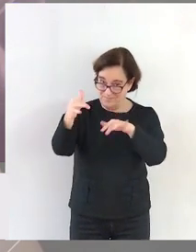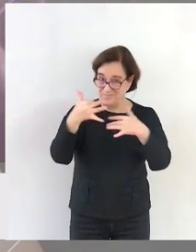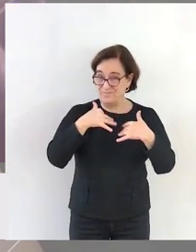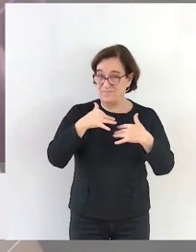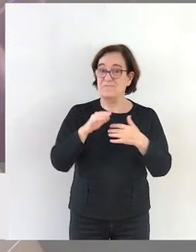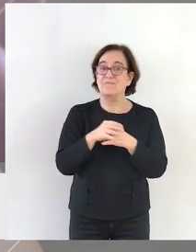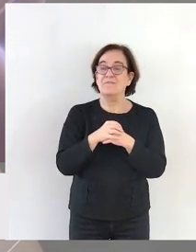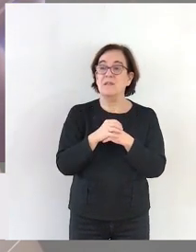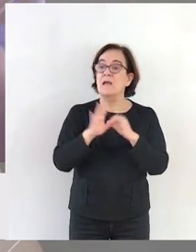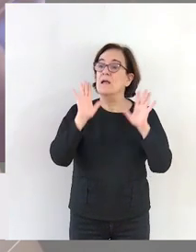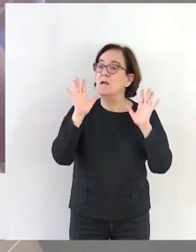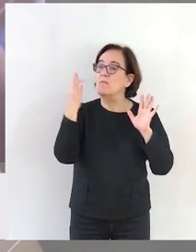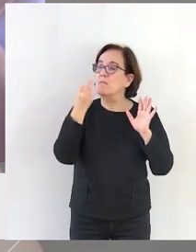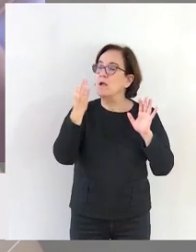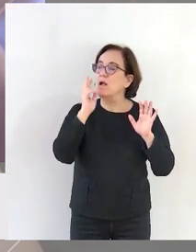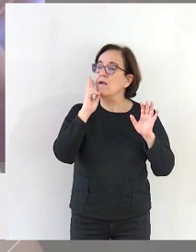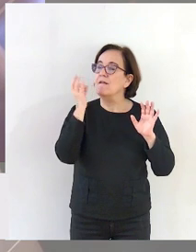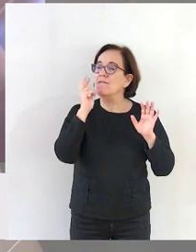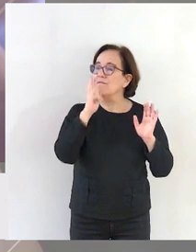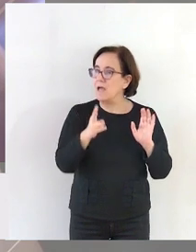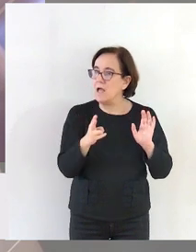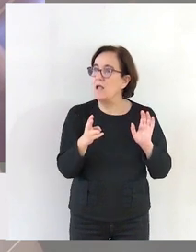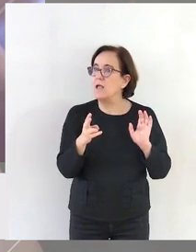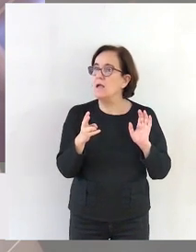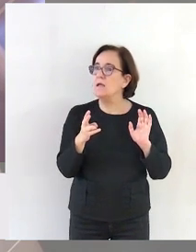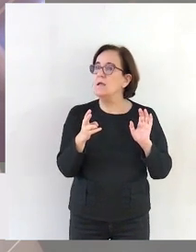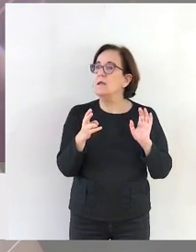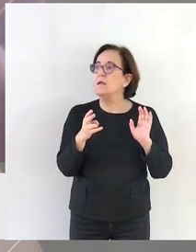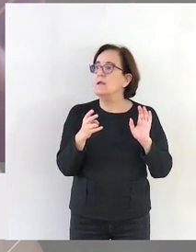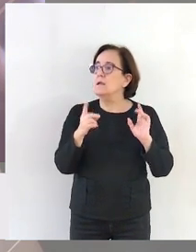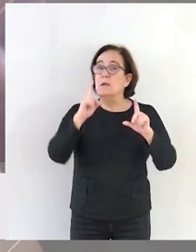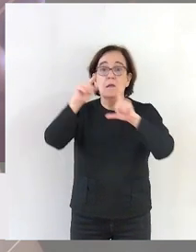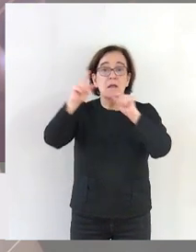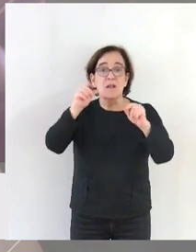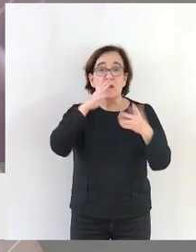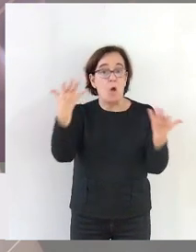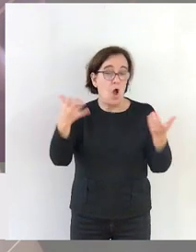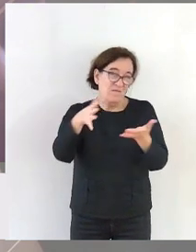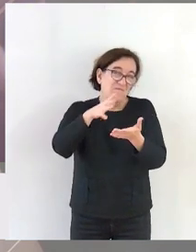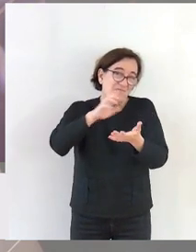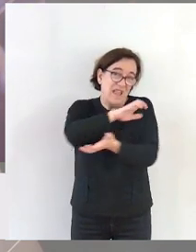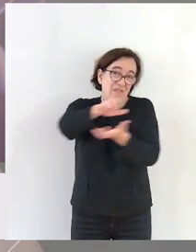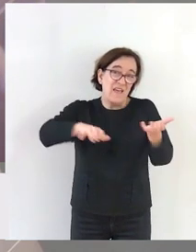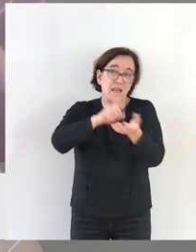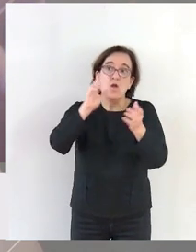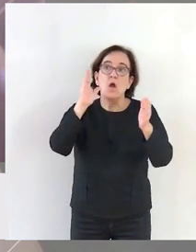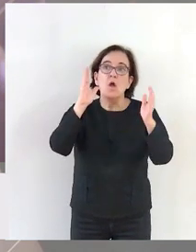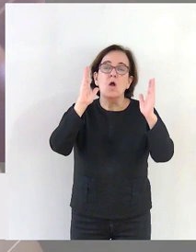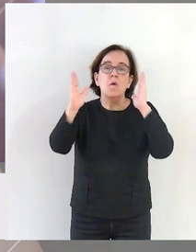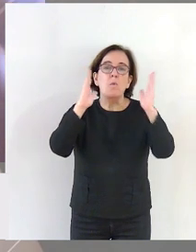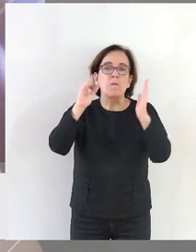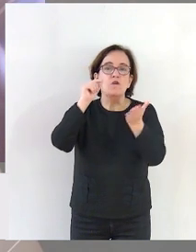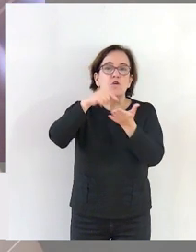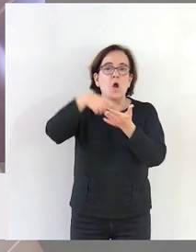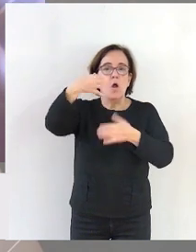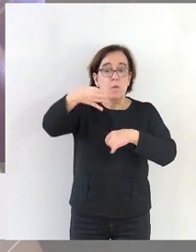e pero tenemos que también ver que que que estos desplazamientos cuando se producen por un desastre en un momento puntual normalmente